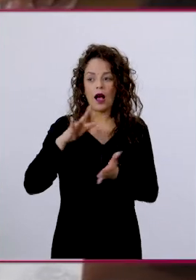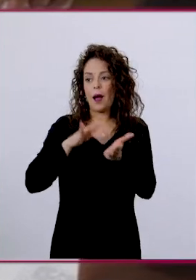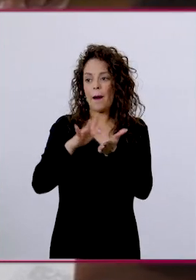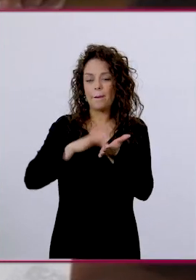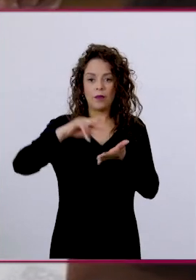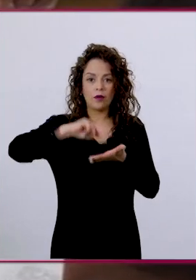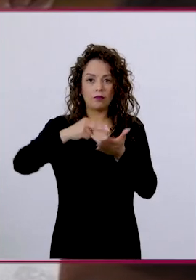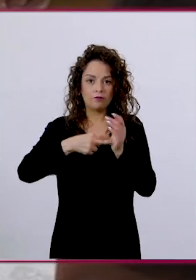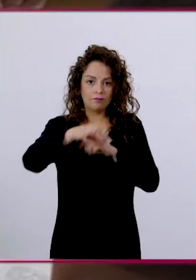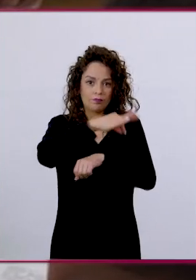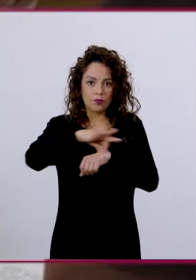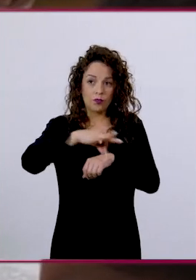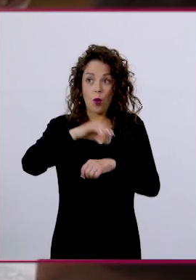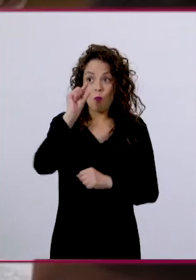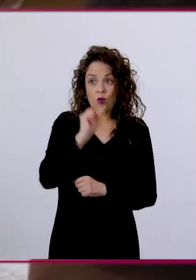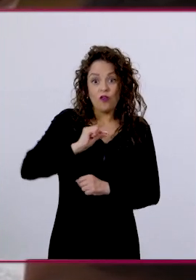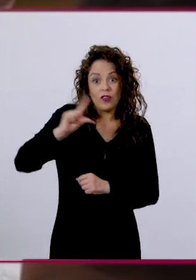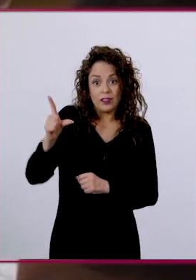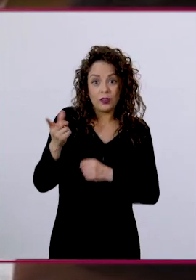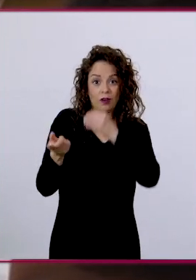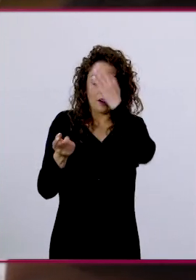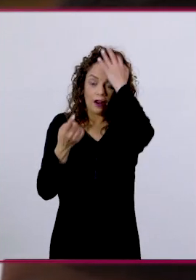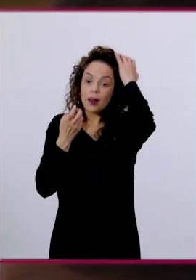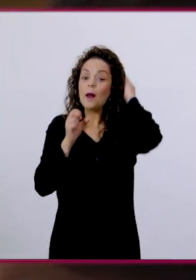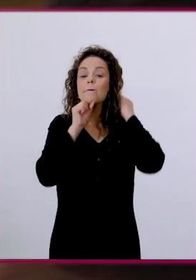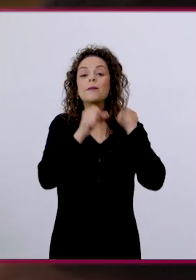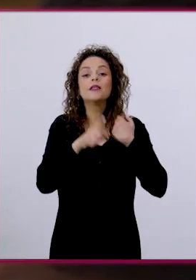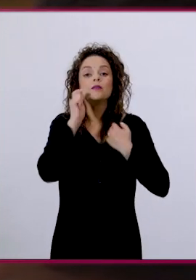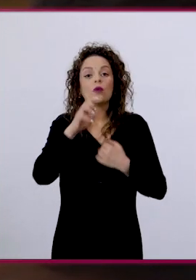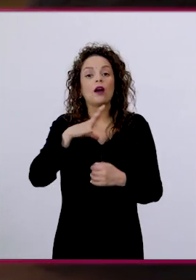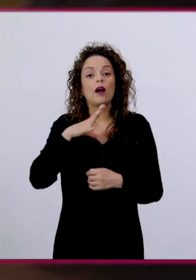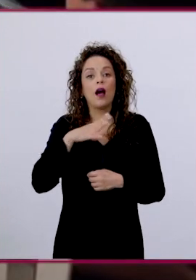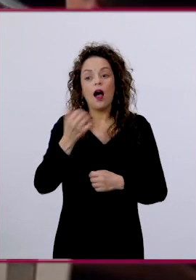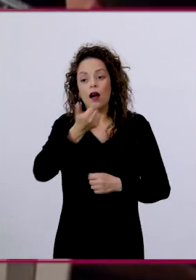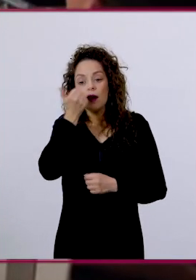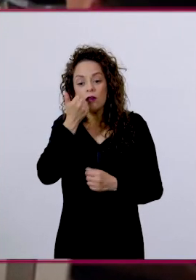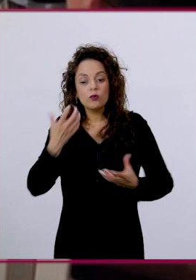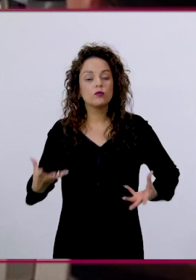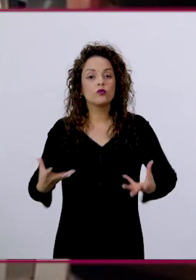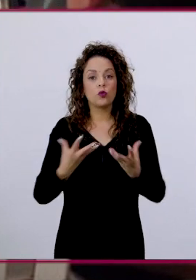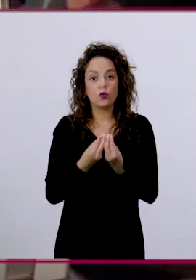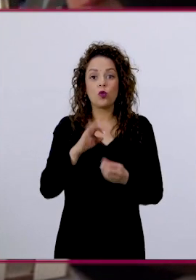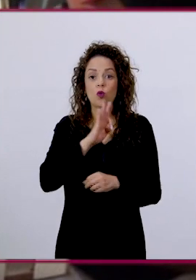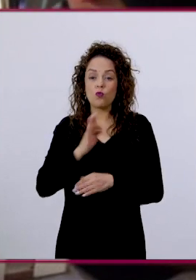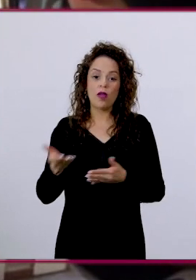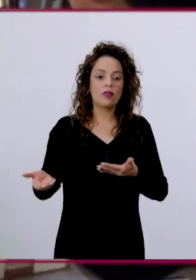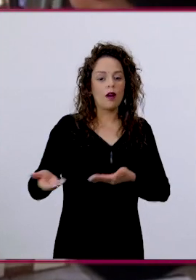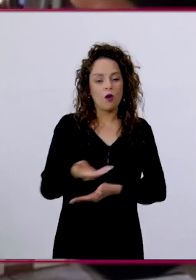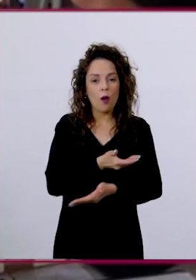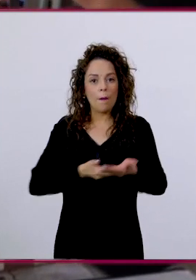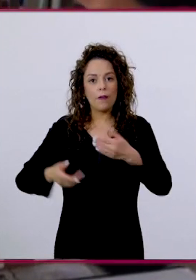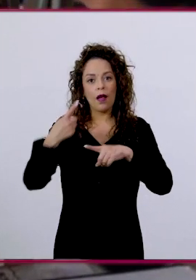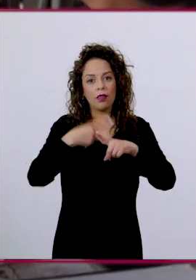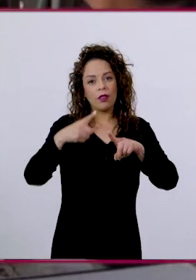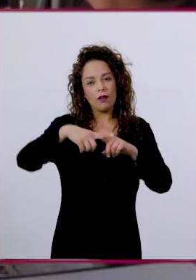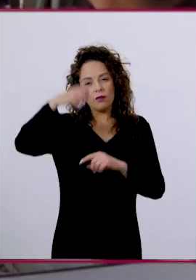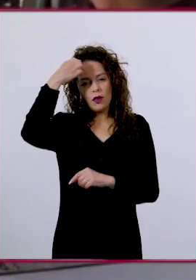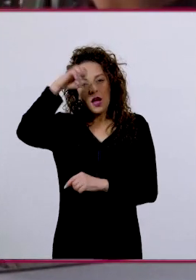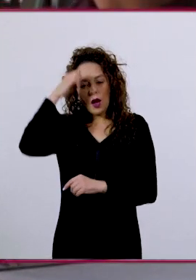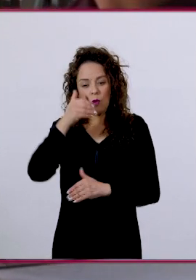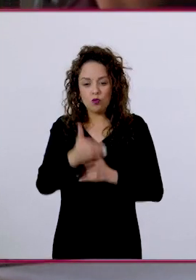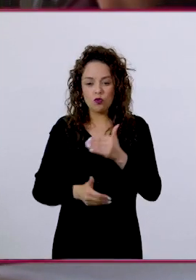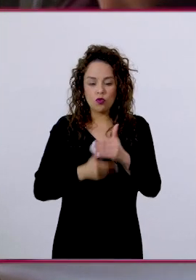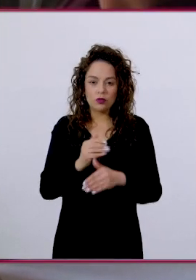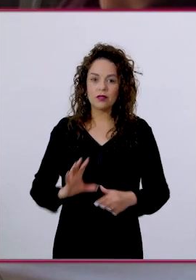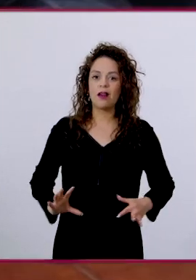arquitectura profesional. Asimismo, la brigada involucra a estudiantes para que compartan sus conocimientos en los procesos